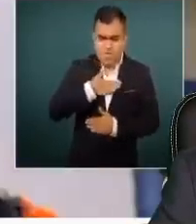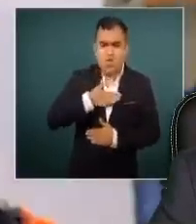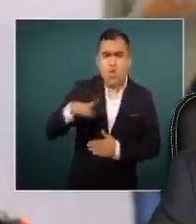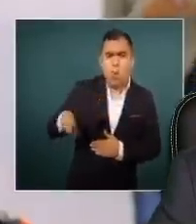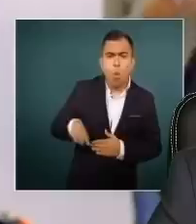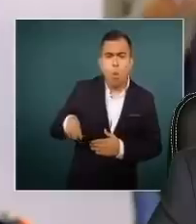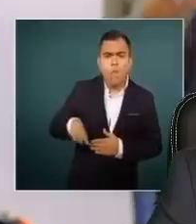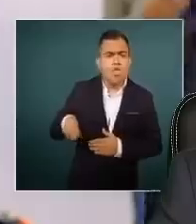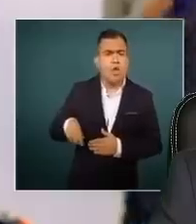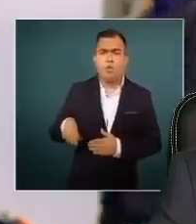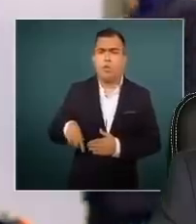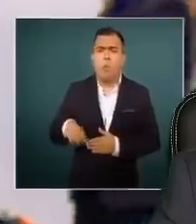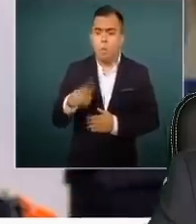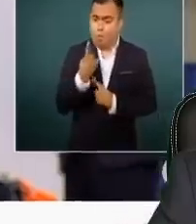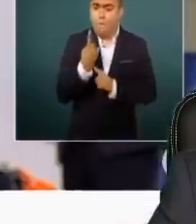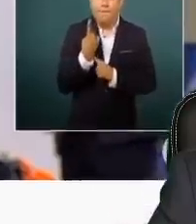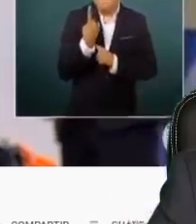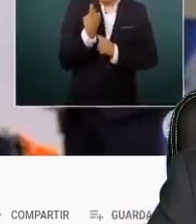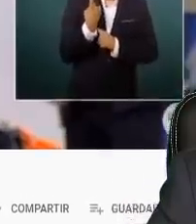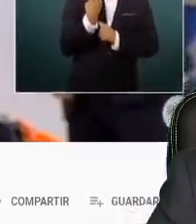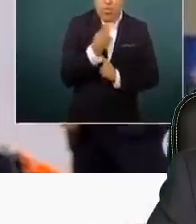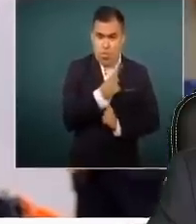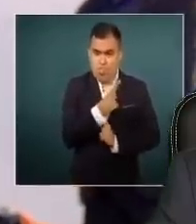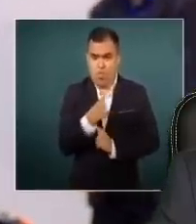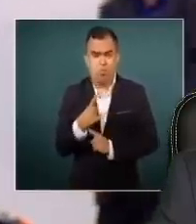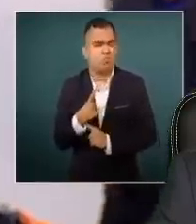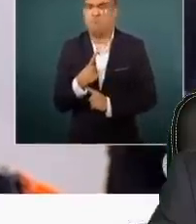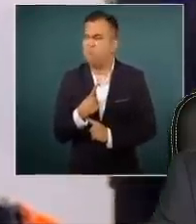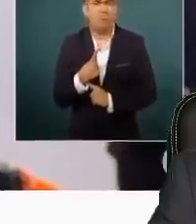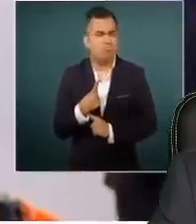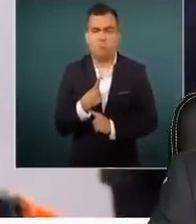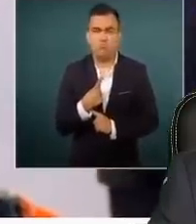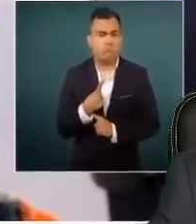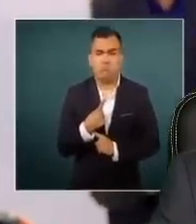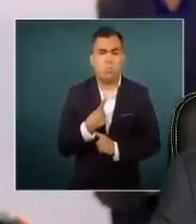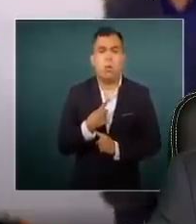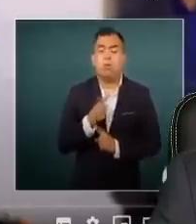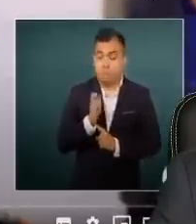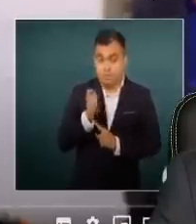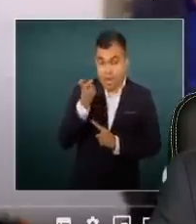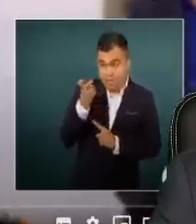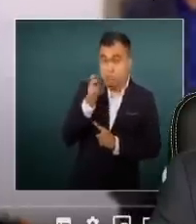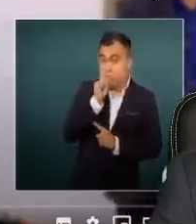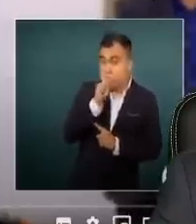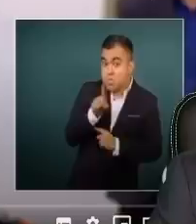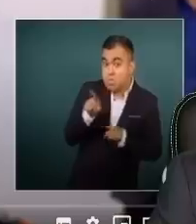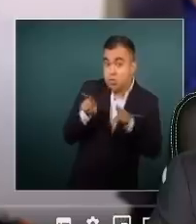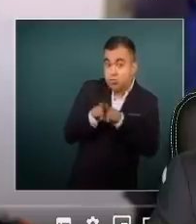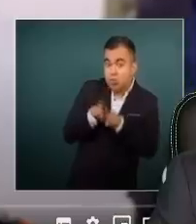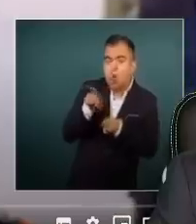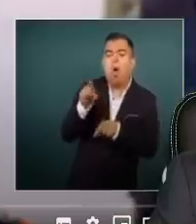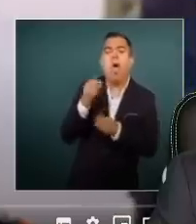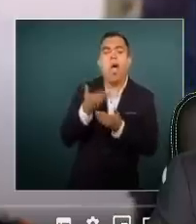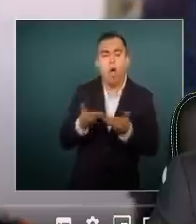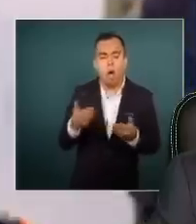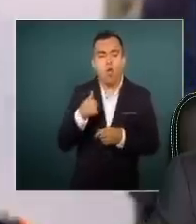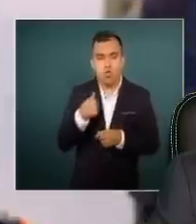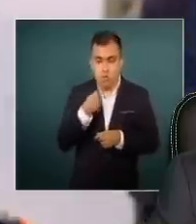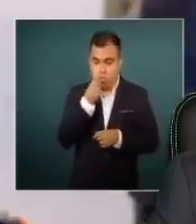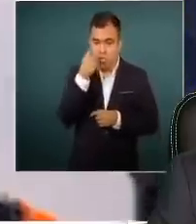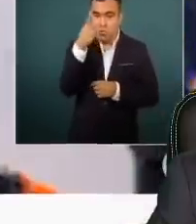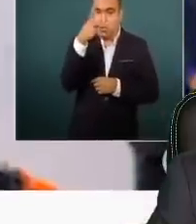el gobierno ni un solo peso de deuda pública siguiendo este orden días hoy nos encontramos con lo siguiente y me permito